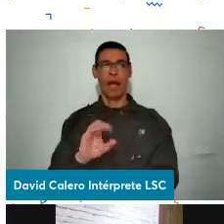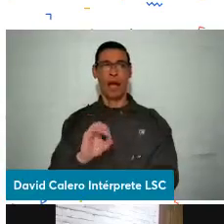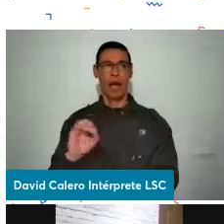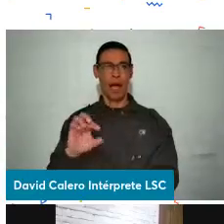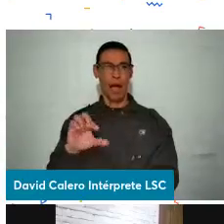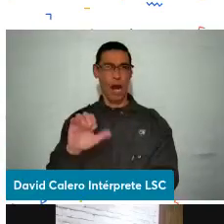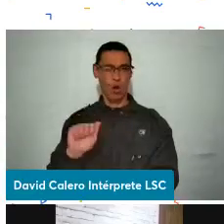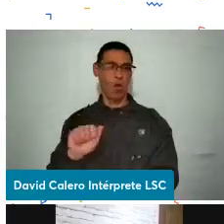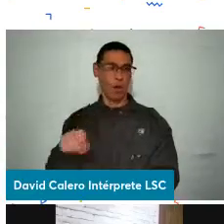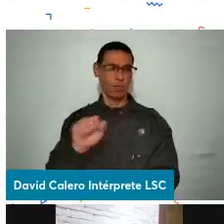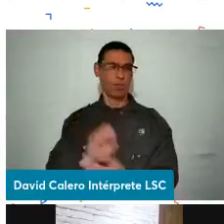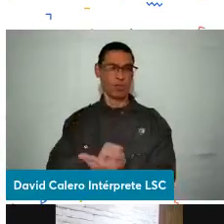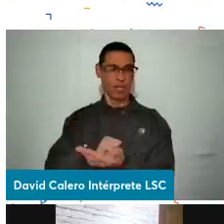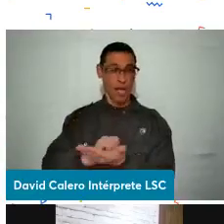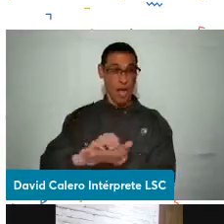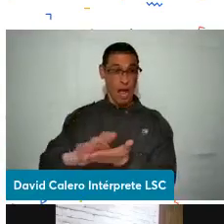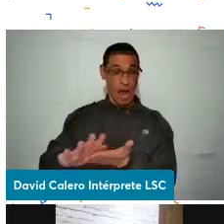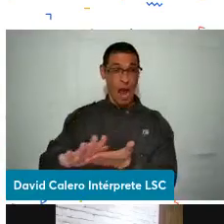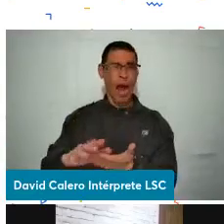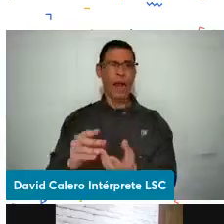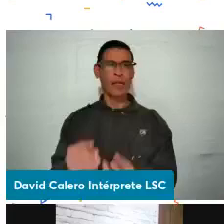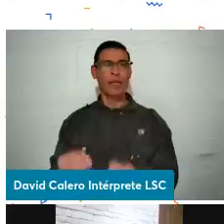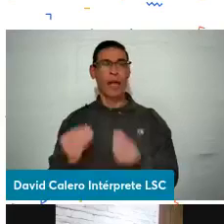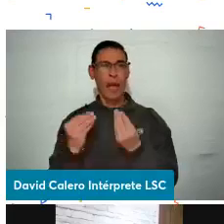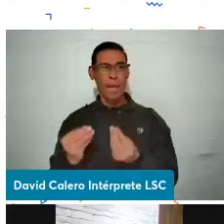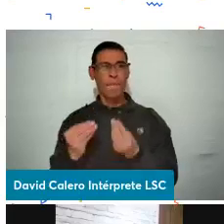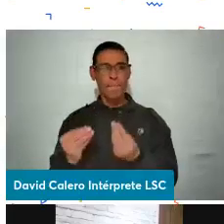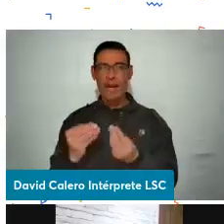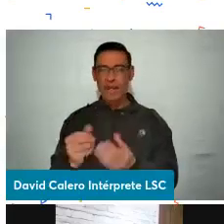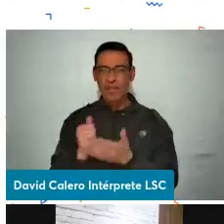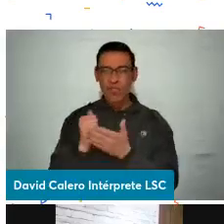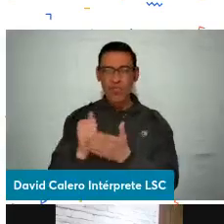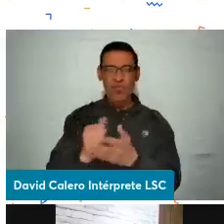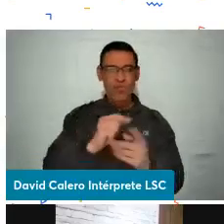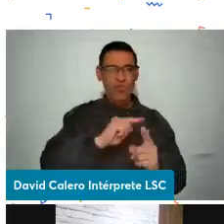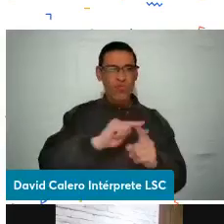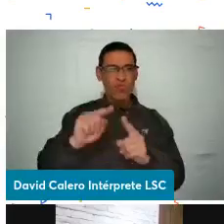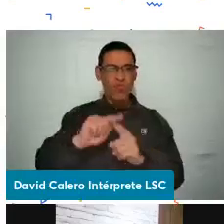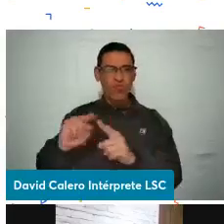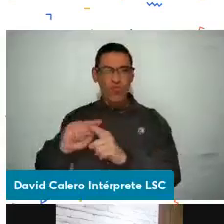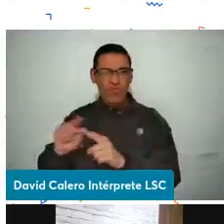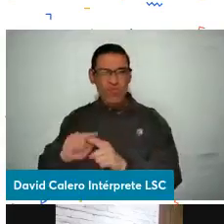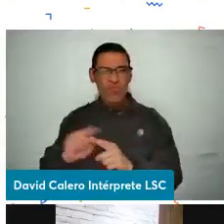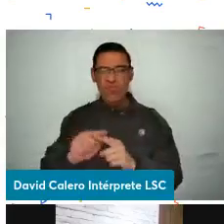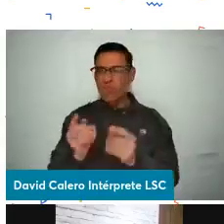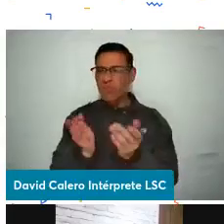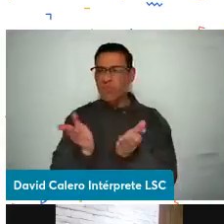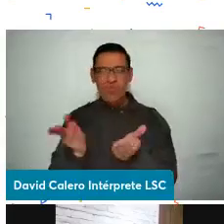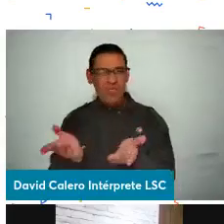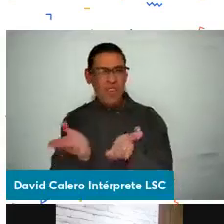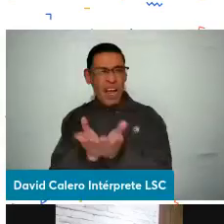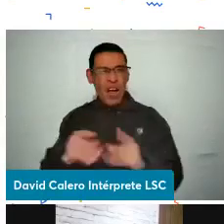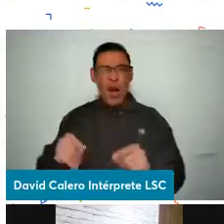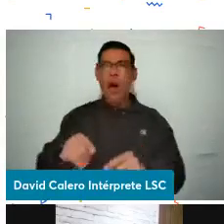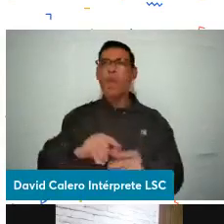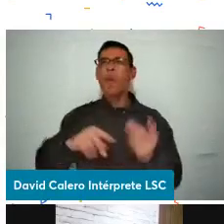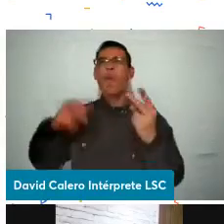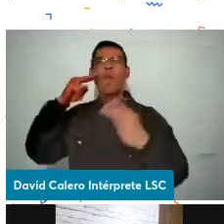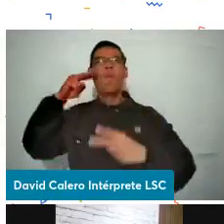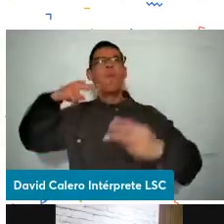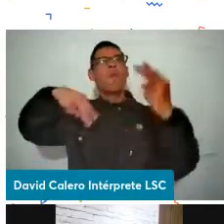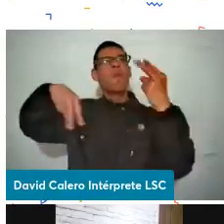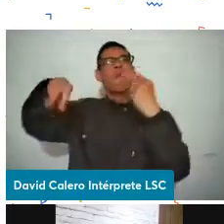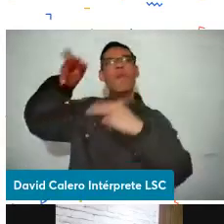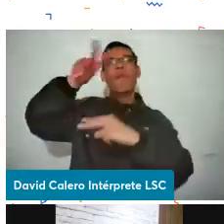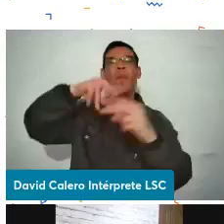gratuita, que les va a permitir con sus estudiantes realizar recorridos por museos, conocer lugares